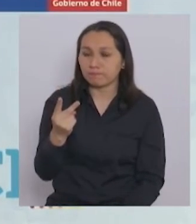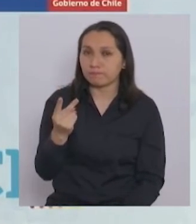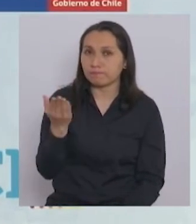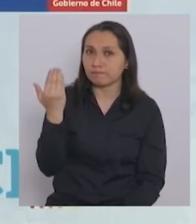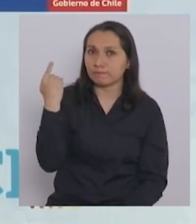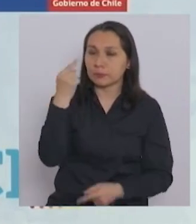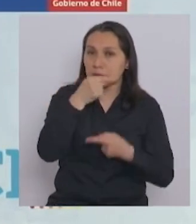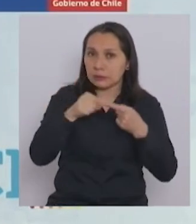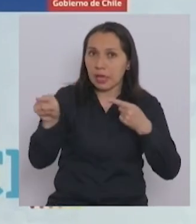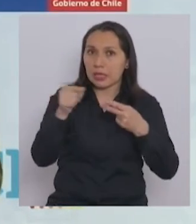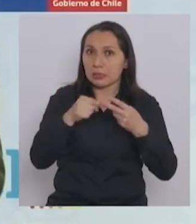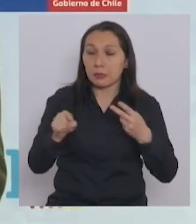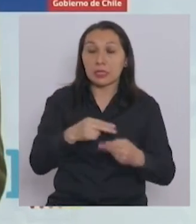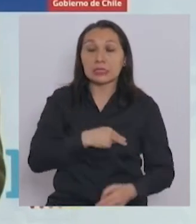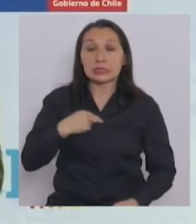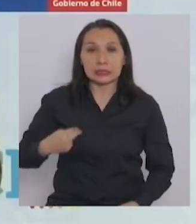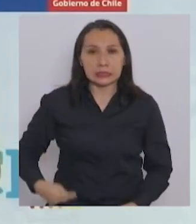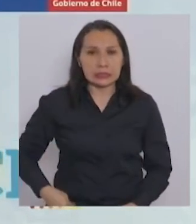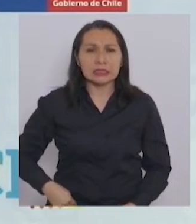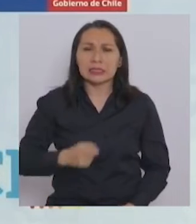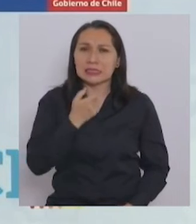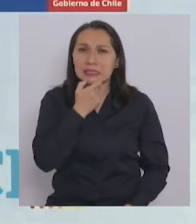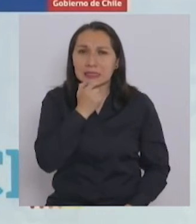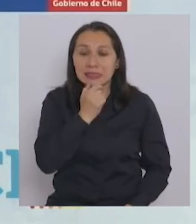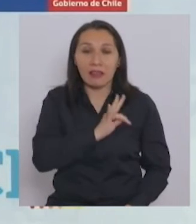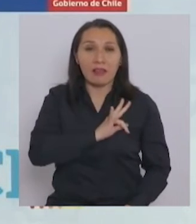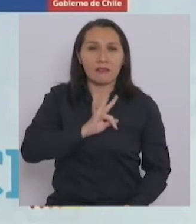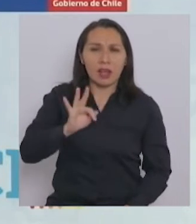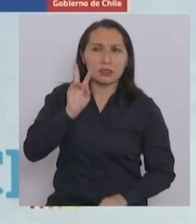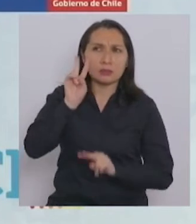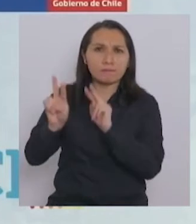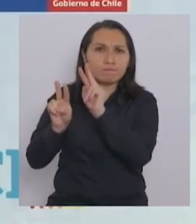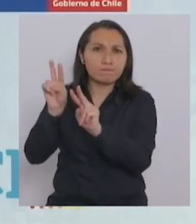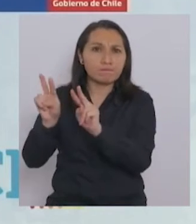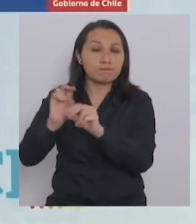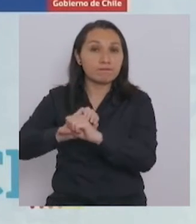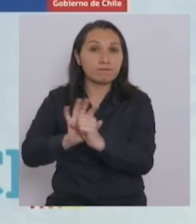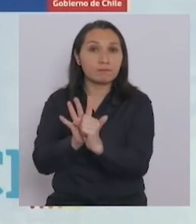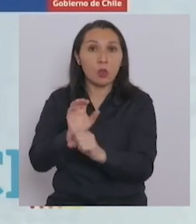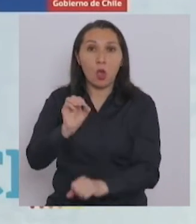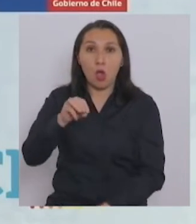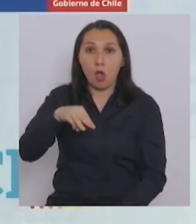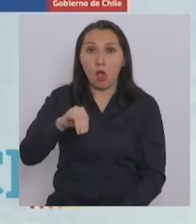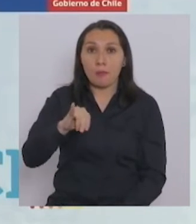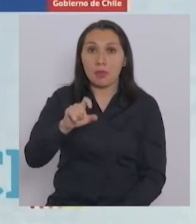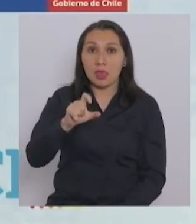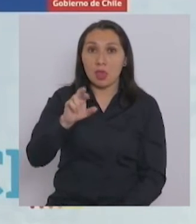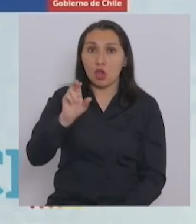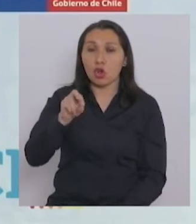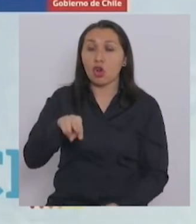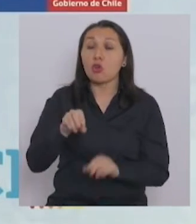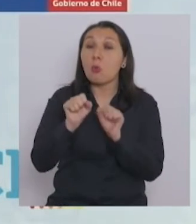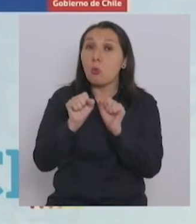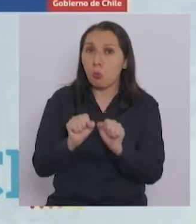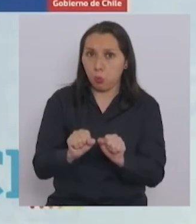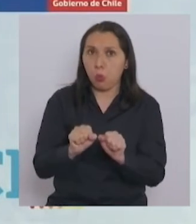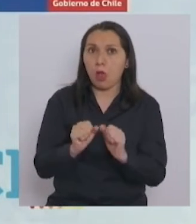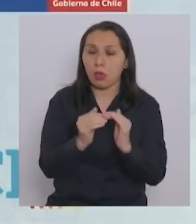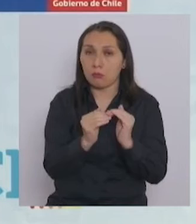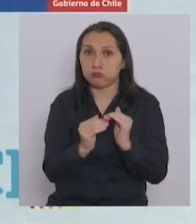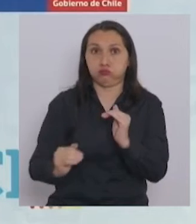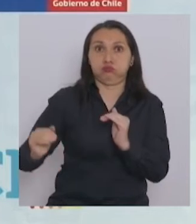últimas semanas, como en China, el Reino Unido o Francia, nos muestran que la variante Omicron puede tener una segunda